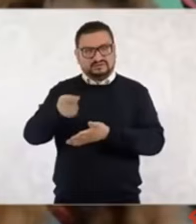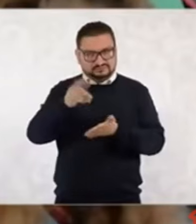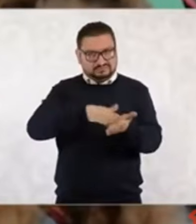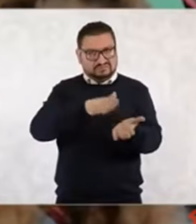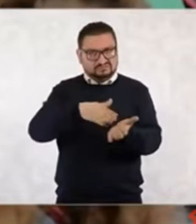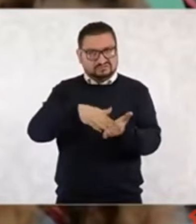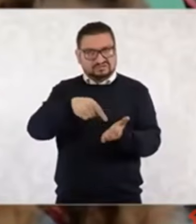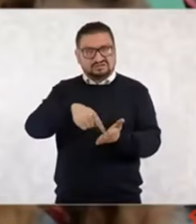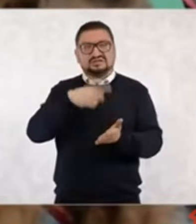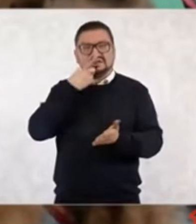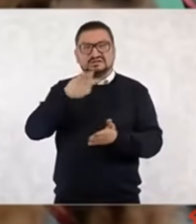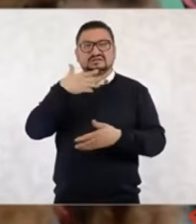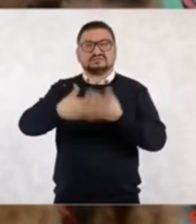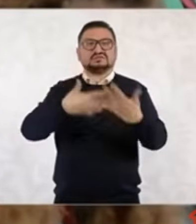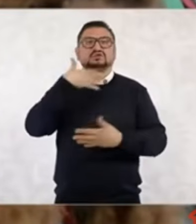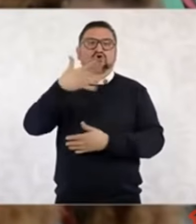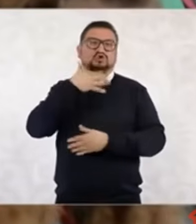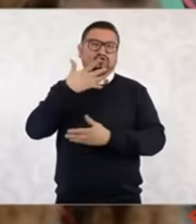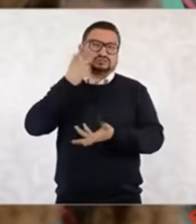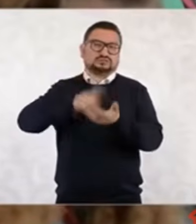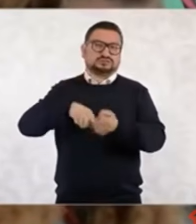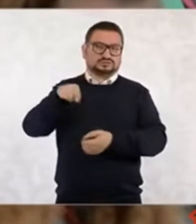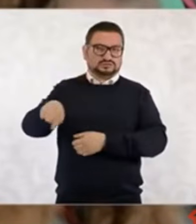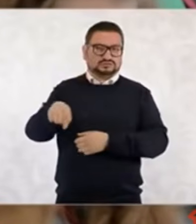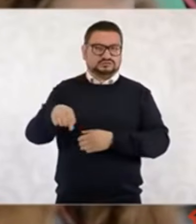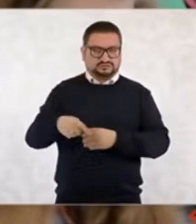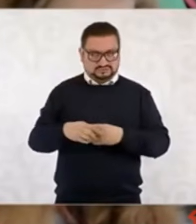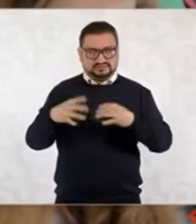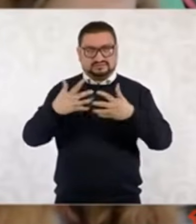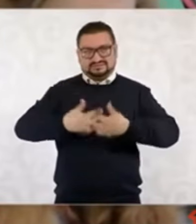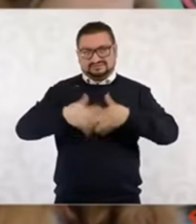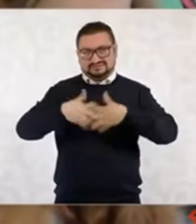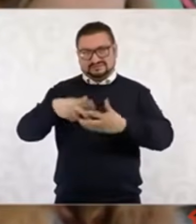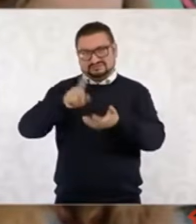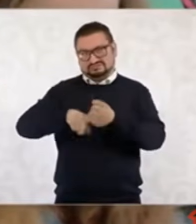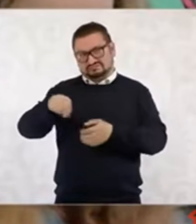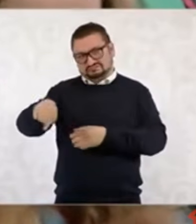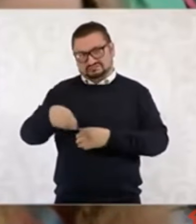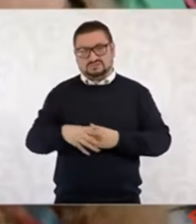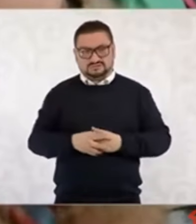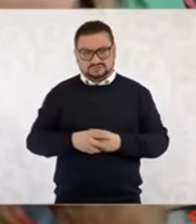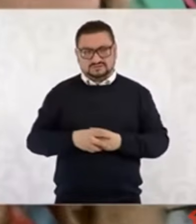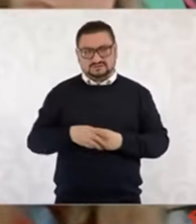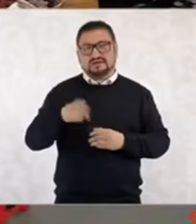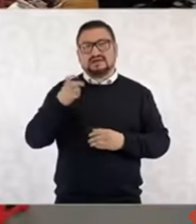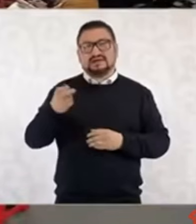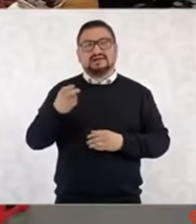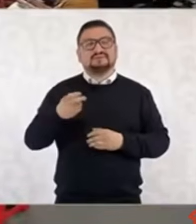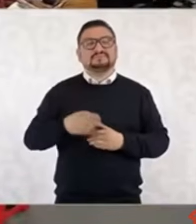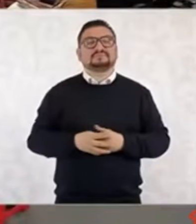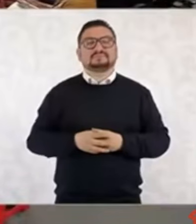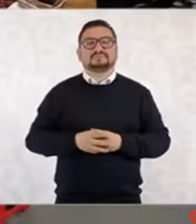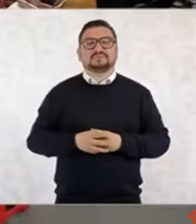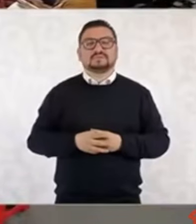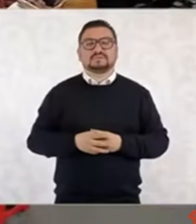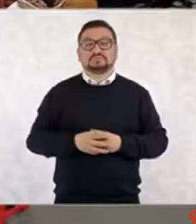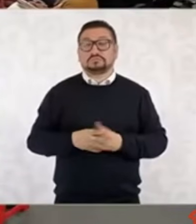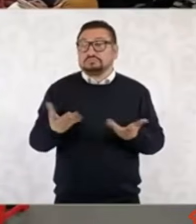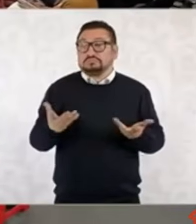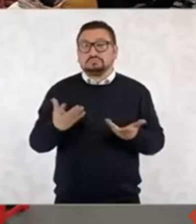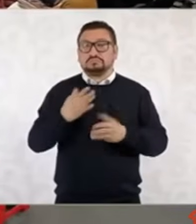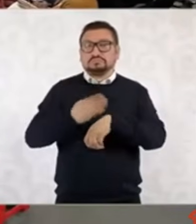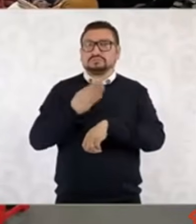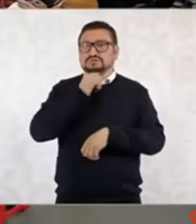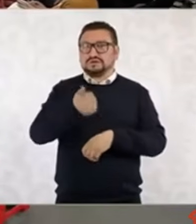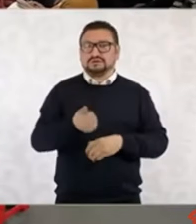documentos que generaron la corrupción al interior de la empresa o paraestatal. Y no ocurrió